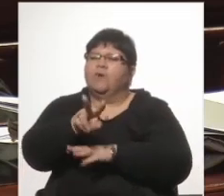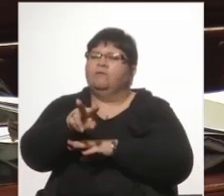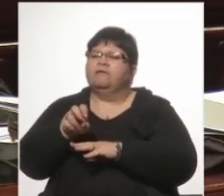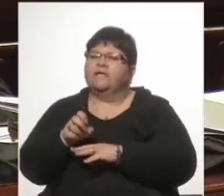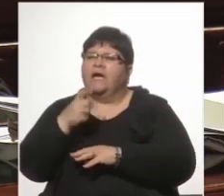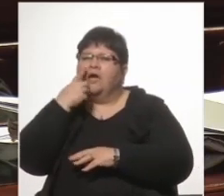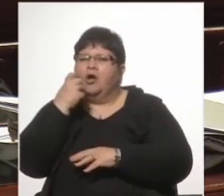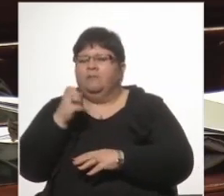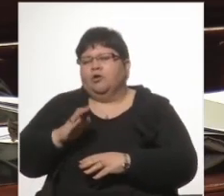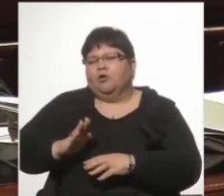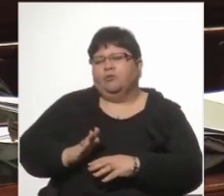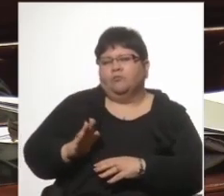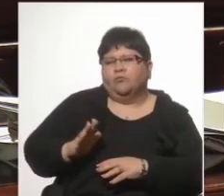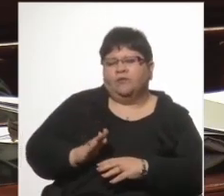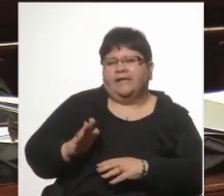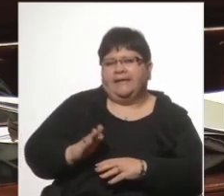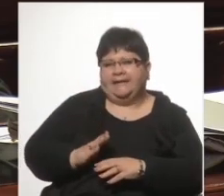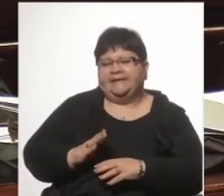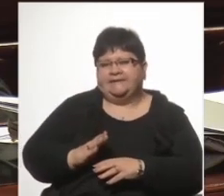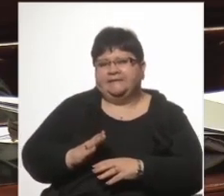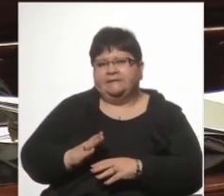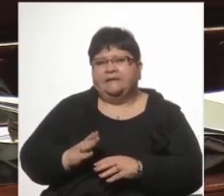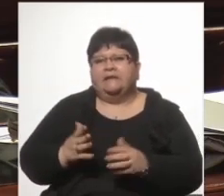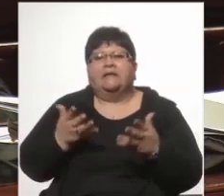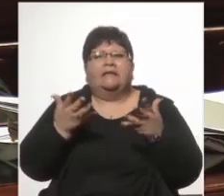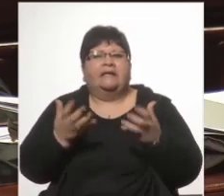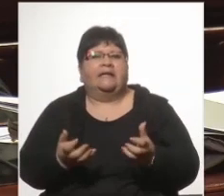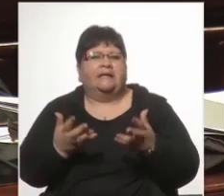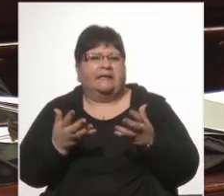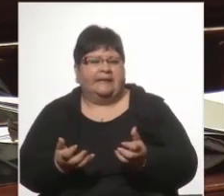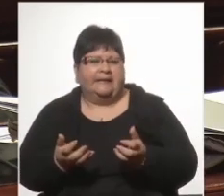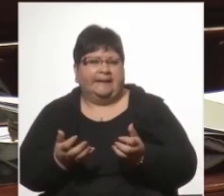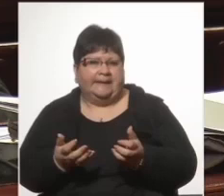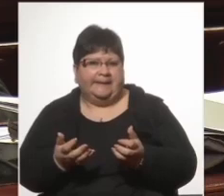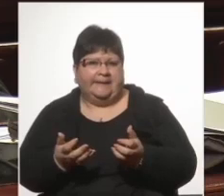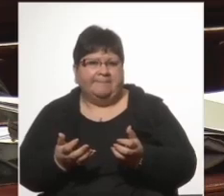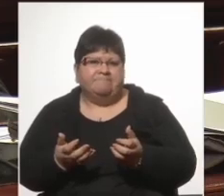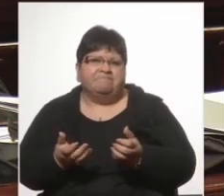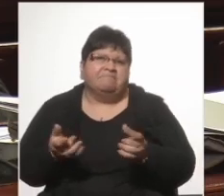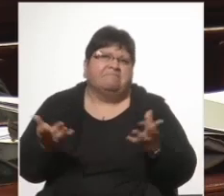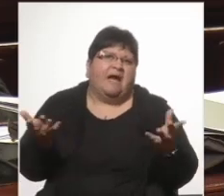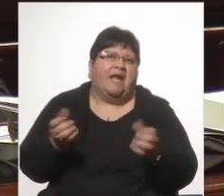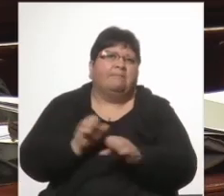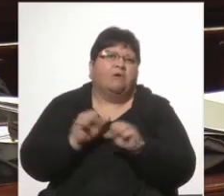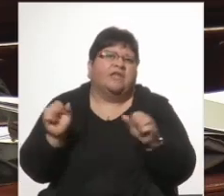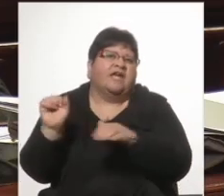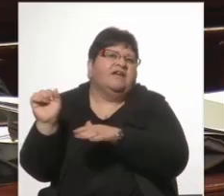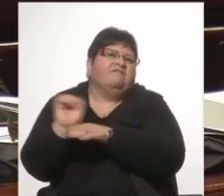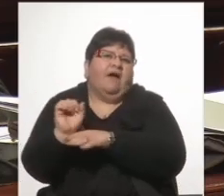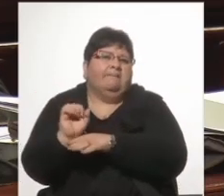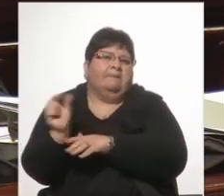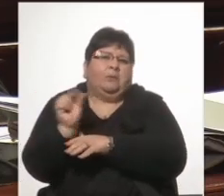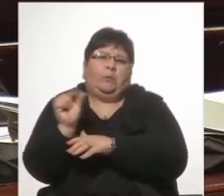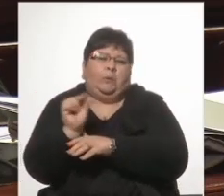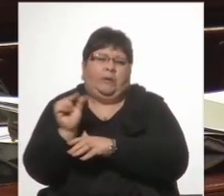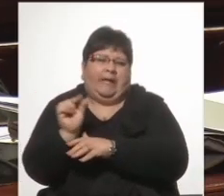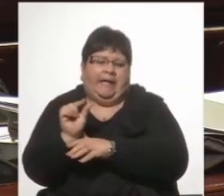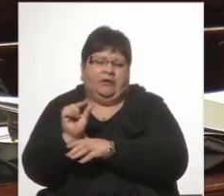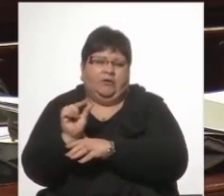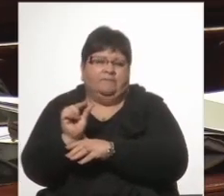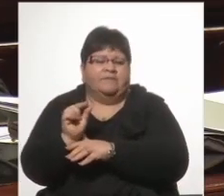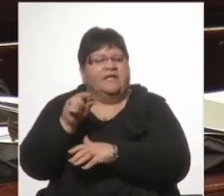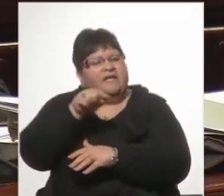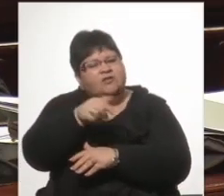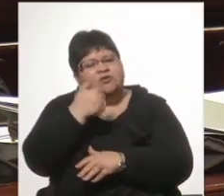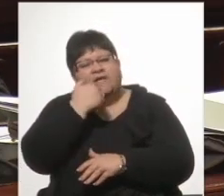me acusen las feministas, que tenga ganas de lograr 15 minutos de fama en la televisión. Estas expresiones vertidas por un senador frente